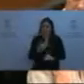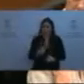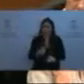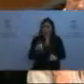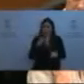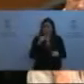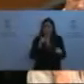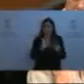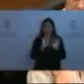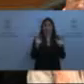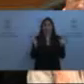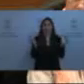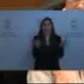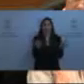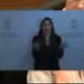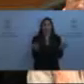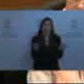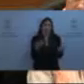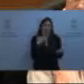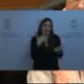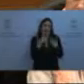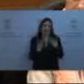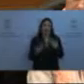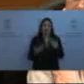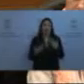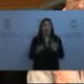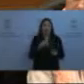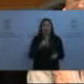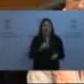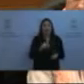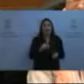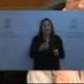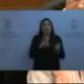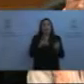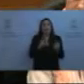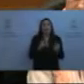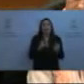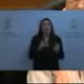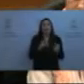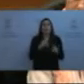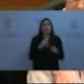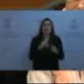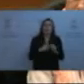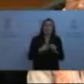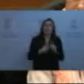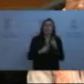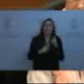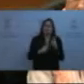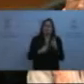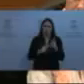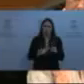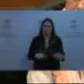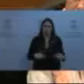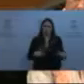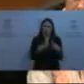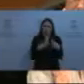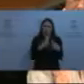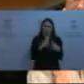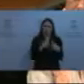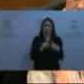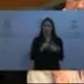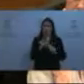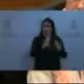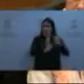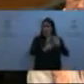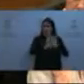fuera, bastante, bastante está. Y aquí, esto es una cosa muy lenta. Aquí hay dos partes, dos partes enfrentadas. Una, las asociaciones de